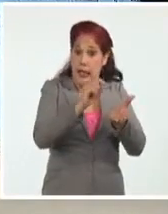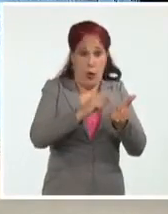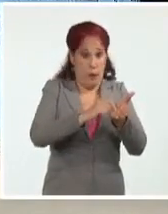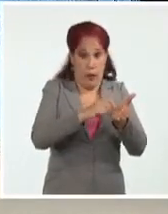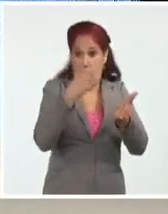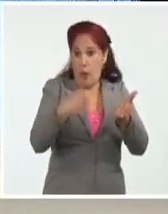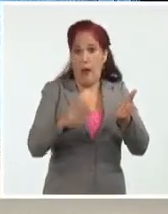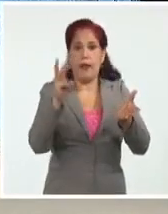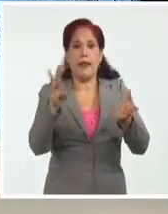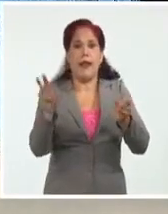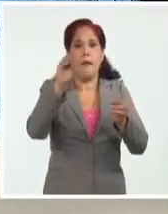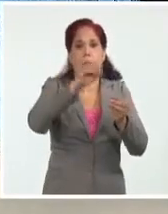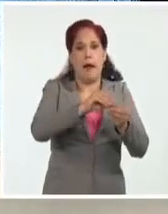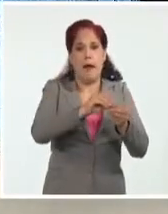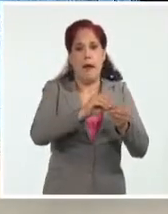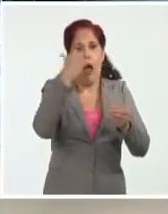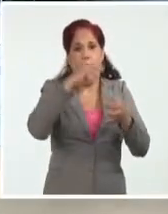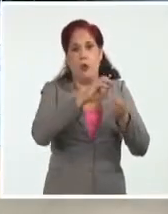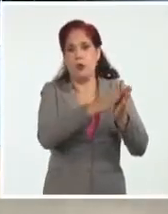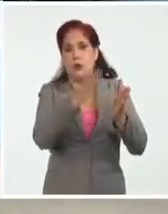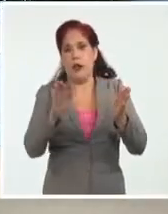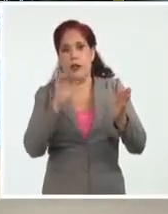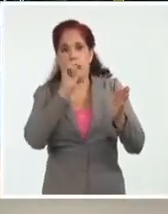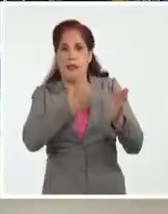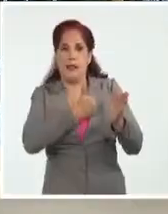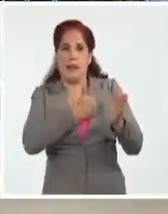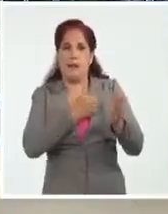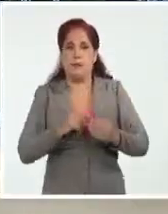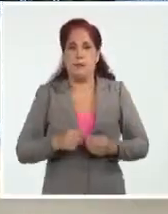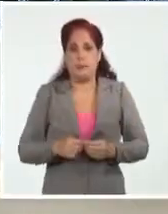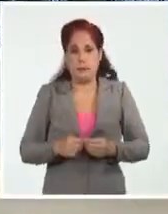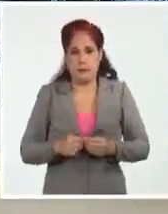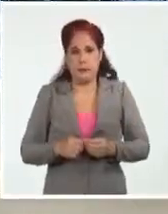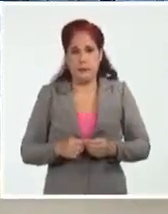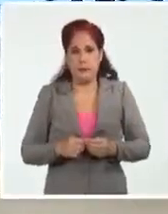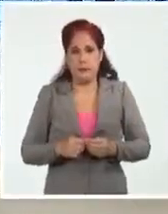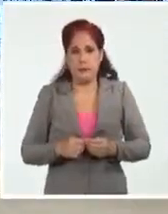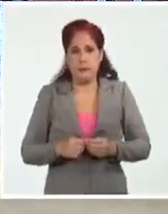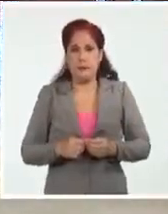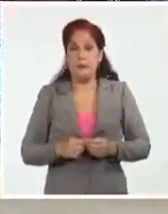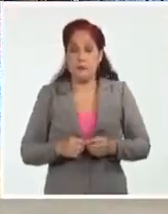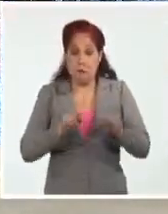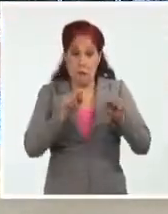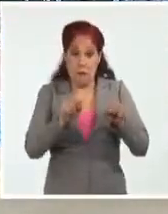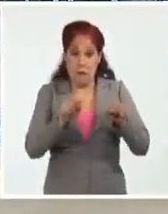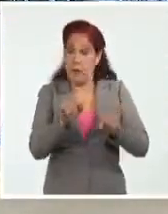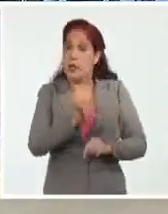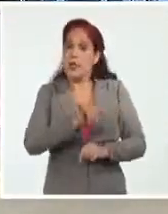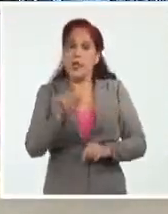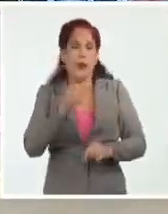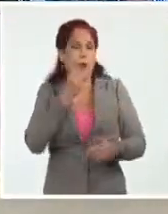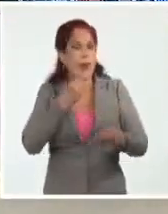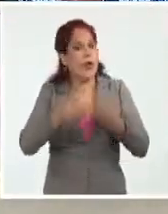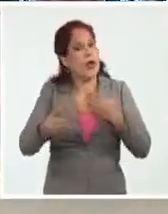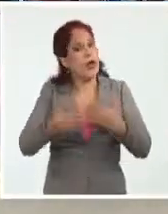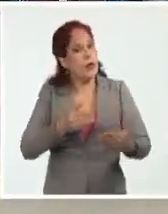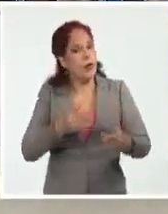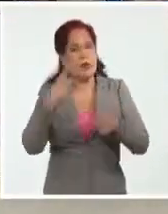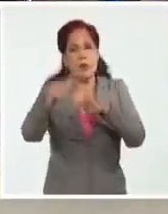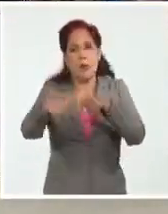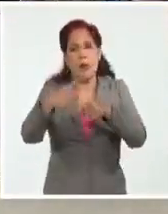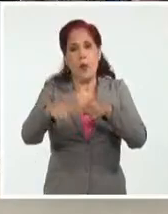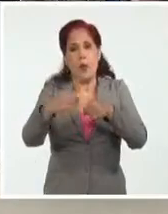normada desde agosto hasta el mes de diciembre del actual año 2021. Y esto tampoco tiene nada que ver con los